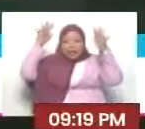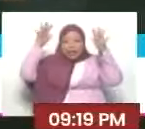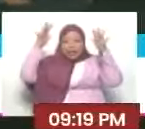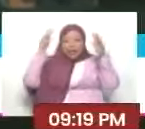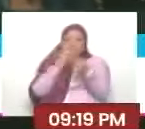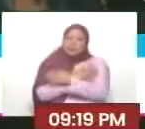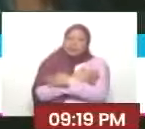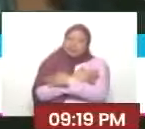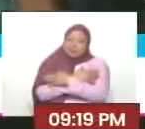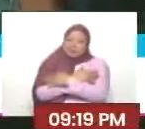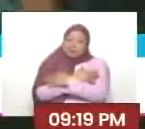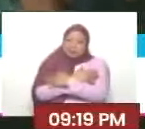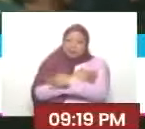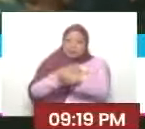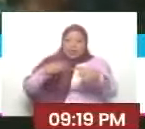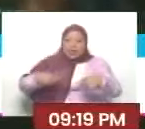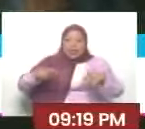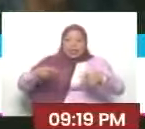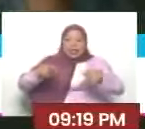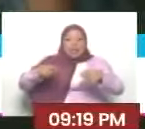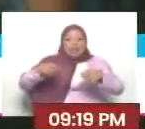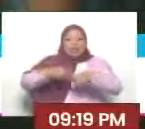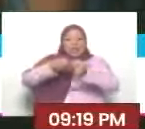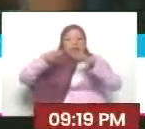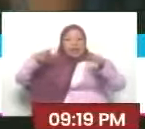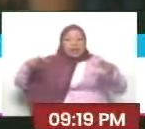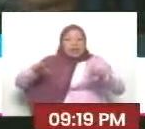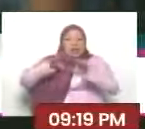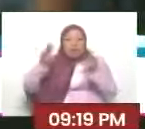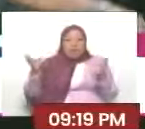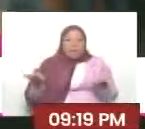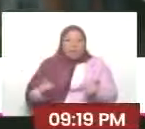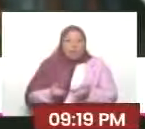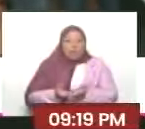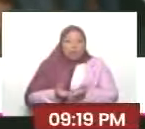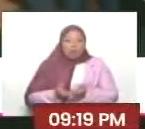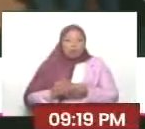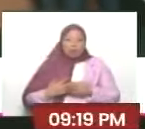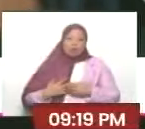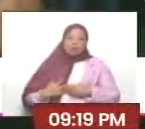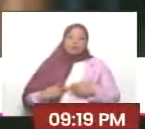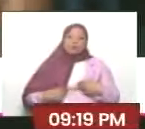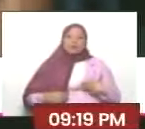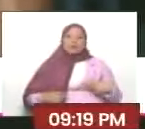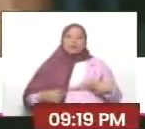Al tequeño más grande del mundo, mira. ¡Un aplauso!